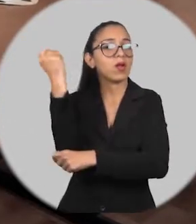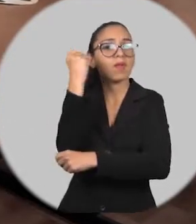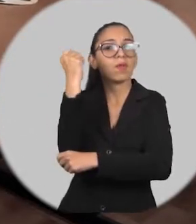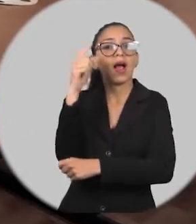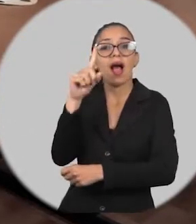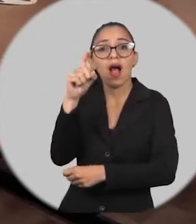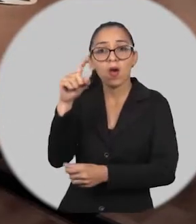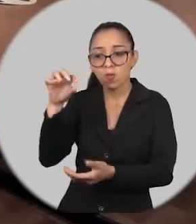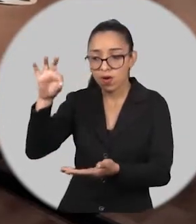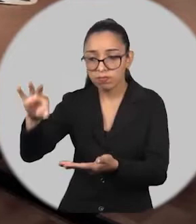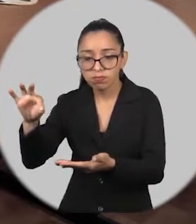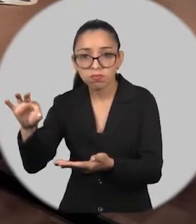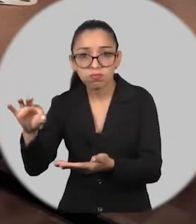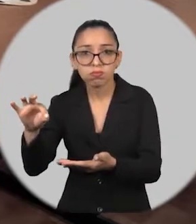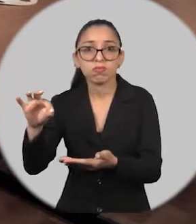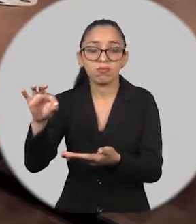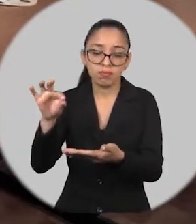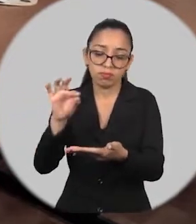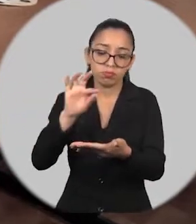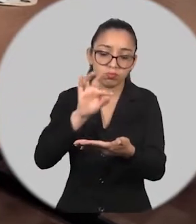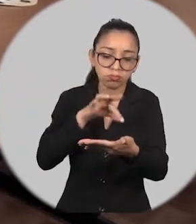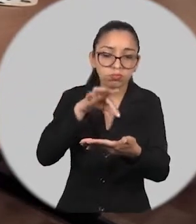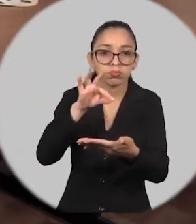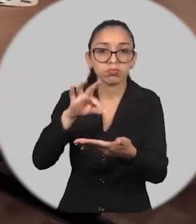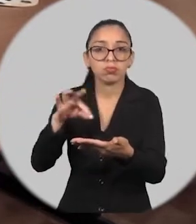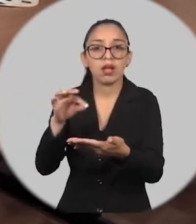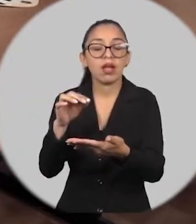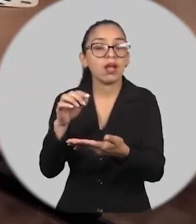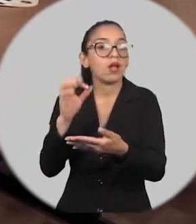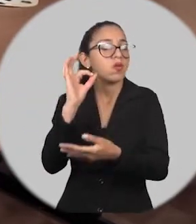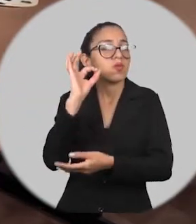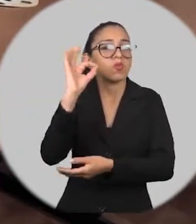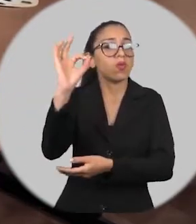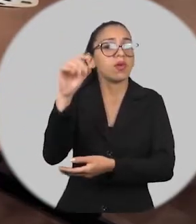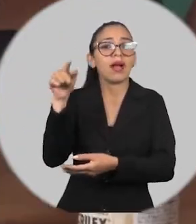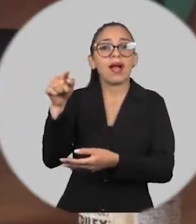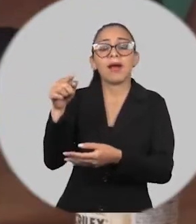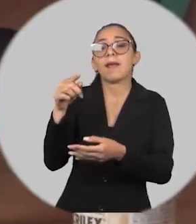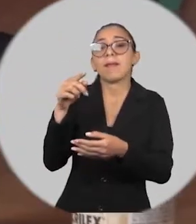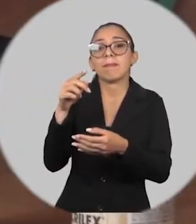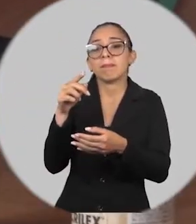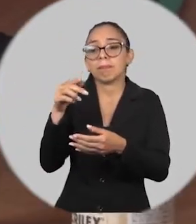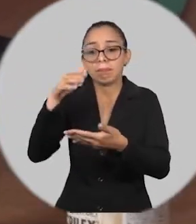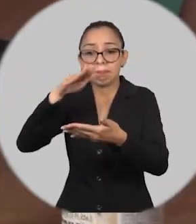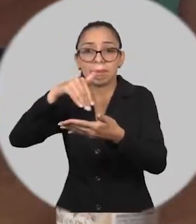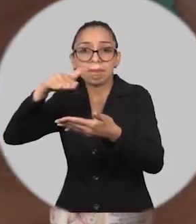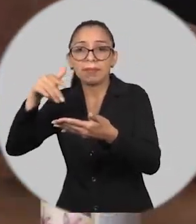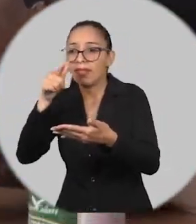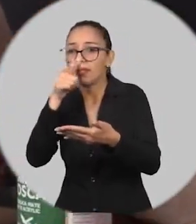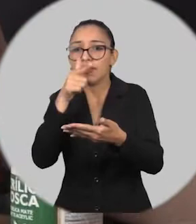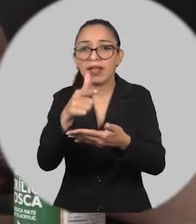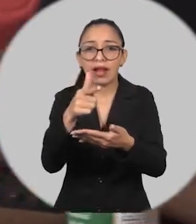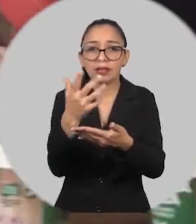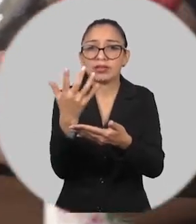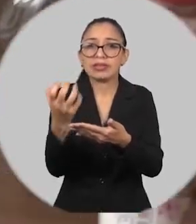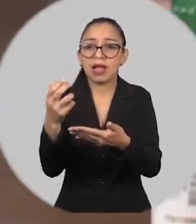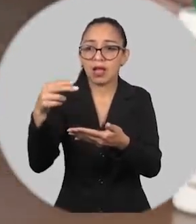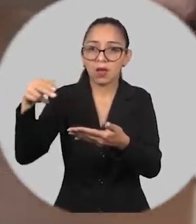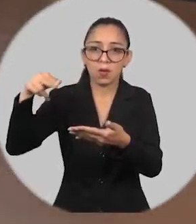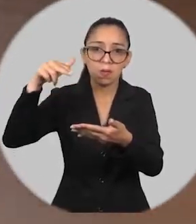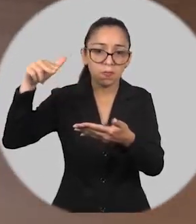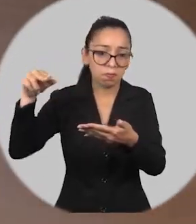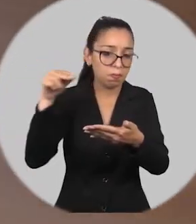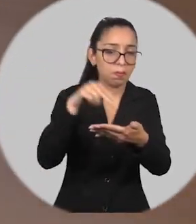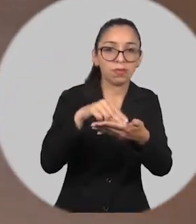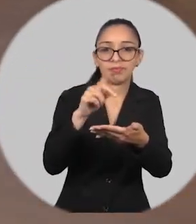pincel. Hidratamos un poquitito y retiramos en el trapito, ¿sí? Nunca la pintura con el pincel seco porque estropea nuestro pincel.